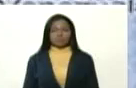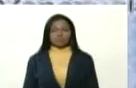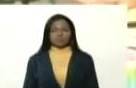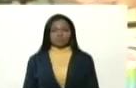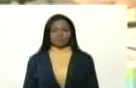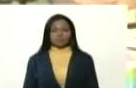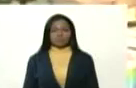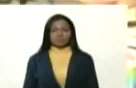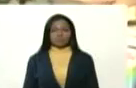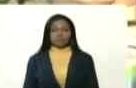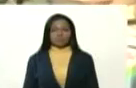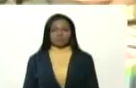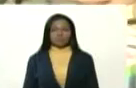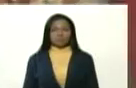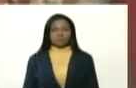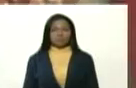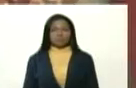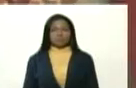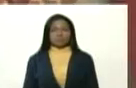Meléndez Rivas.